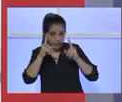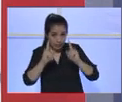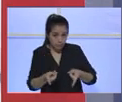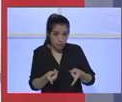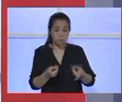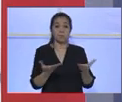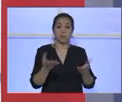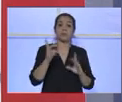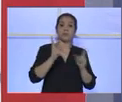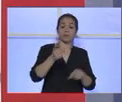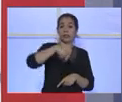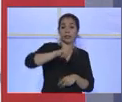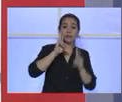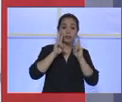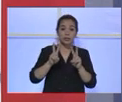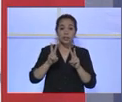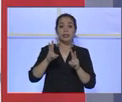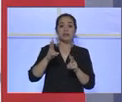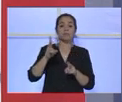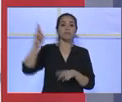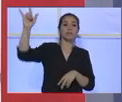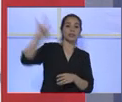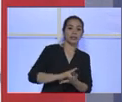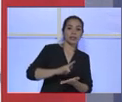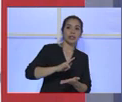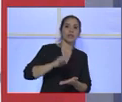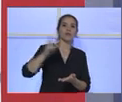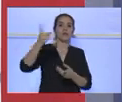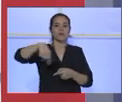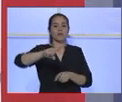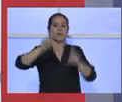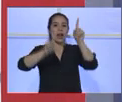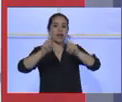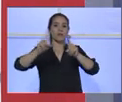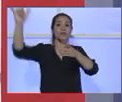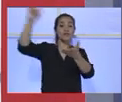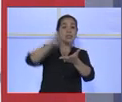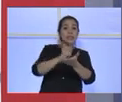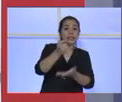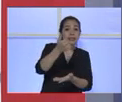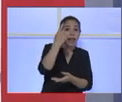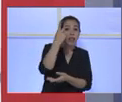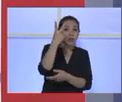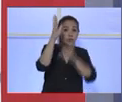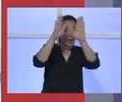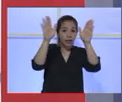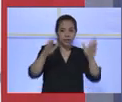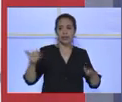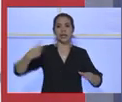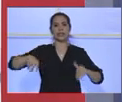gran pasión nuestros pasajeros recibieron una serenata por Navidad. Los villancicos navideños. Así es. Y